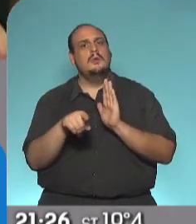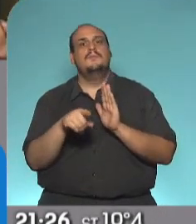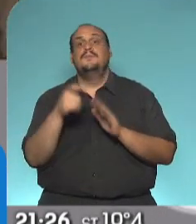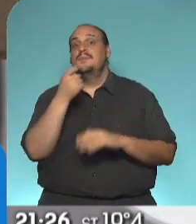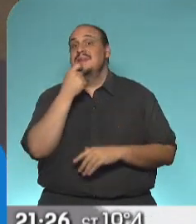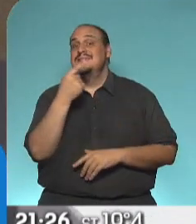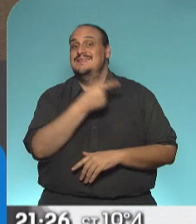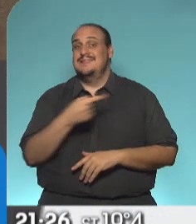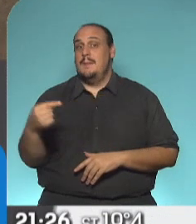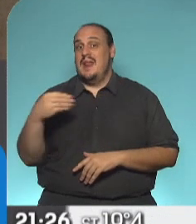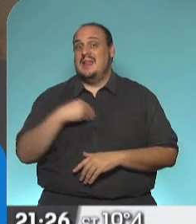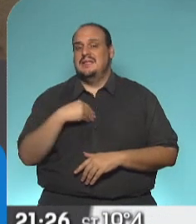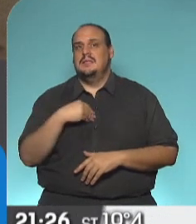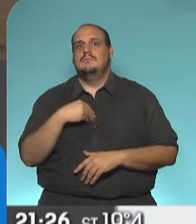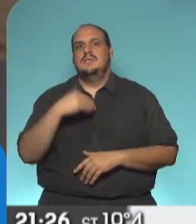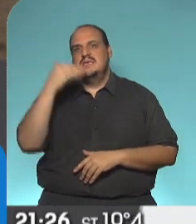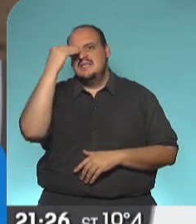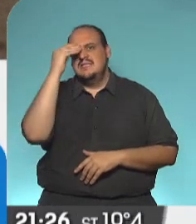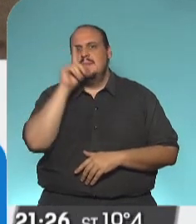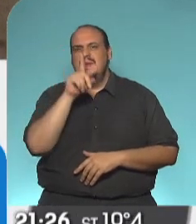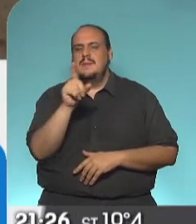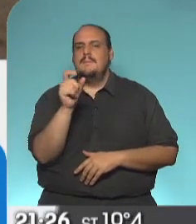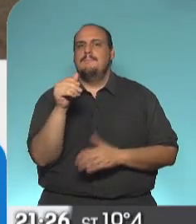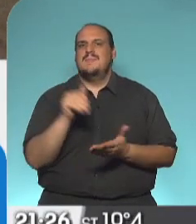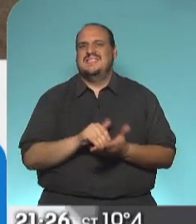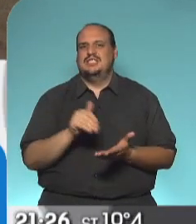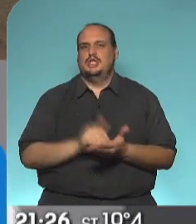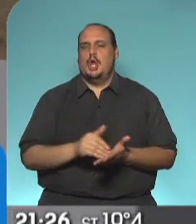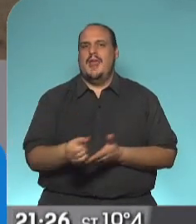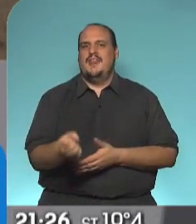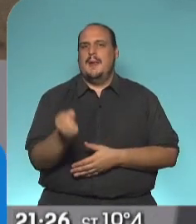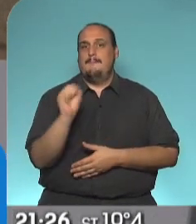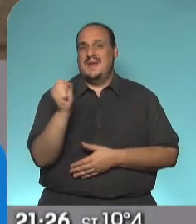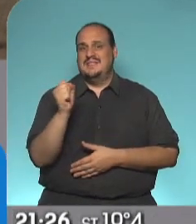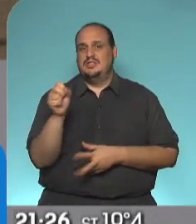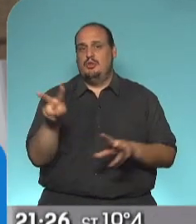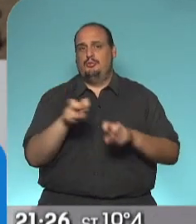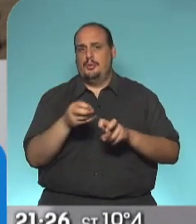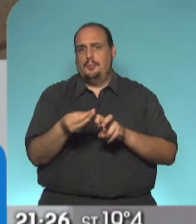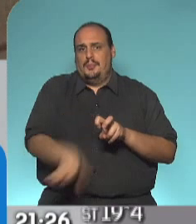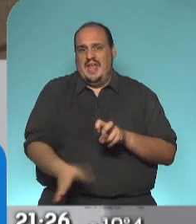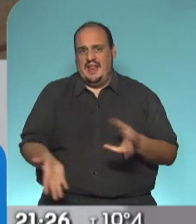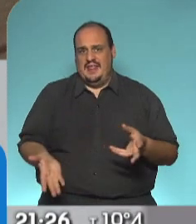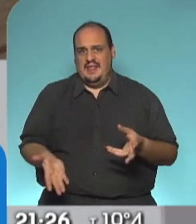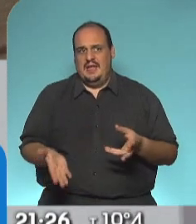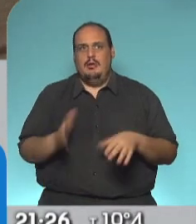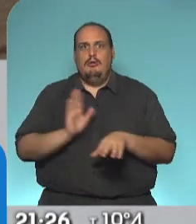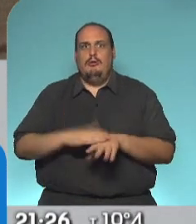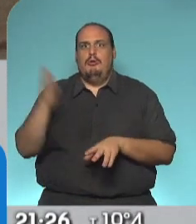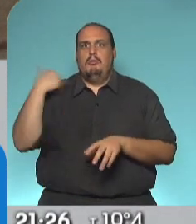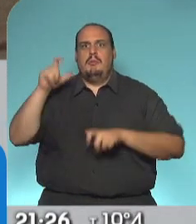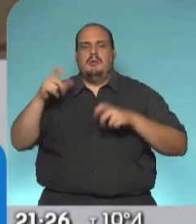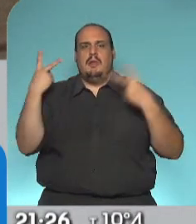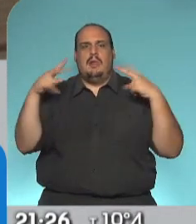santa se estiman pérdidas por 15.000 millones de pesos de lo que sucedió de lo que no sucedió por lo que no sucedió en nuestro país que